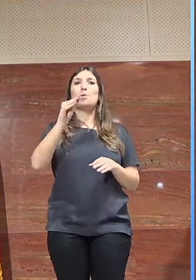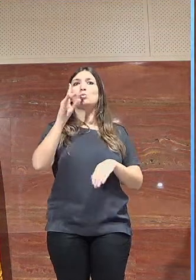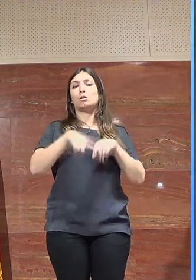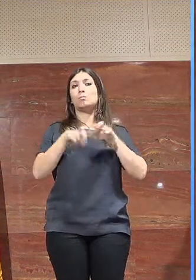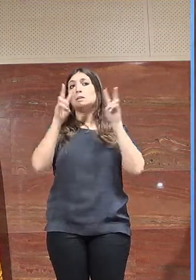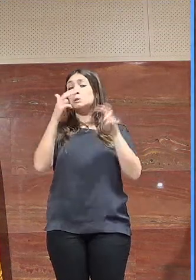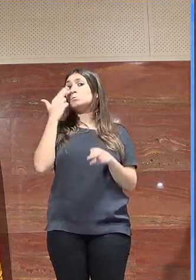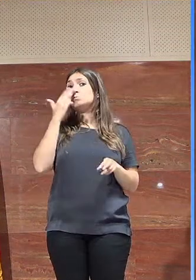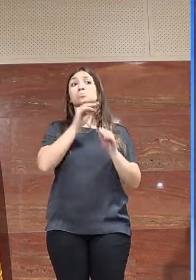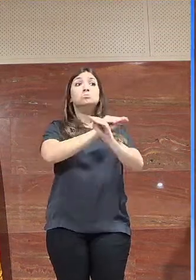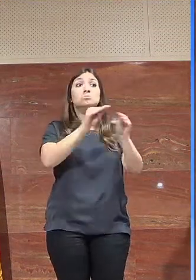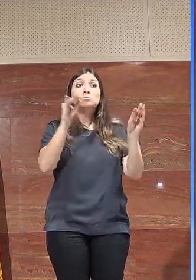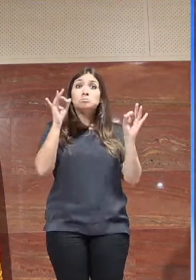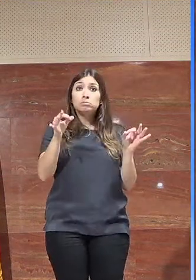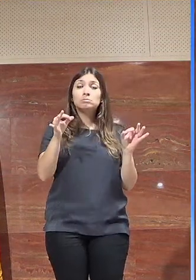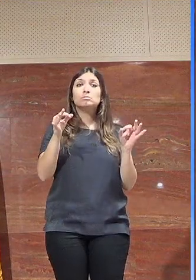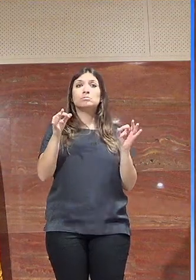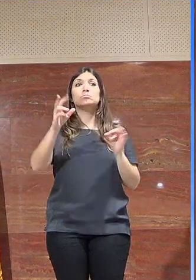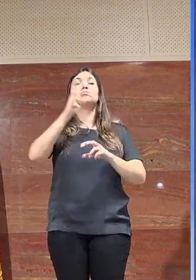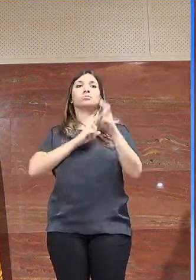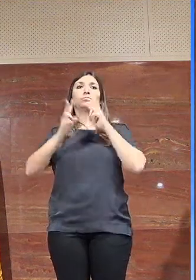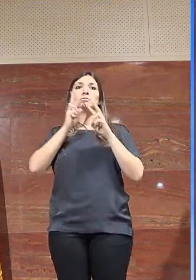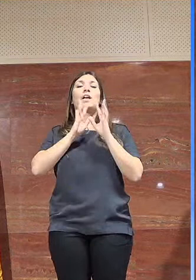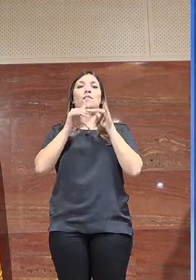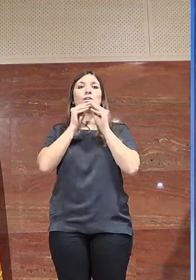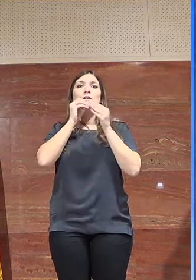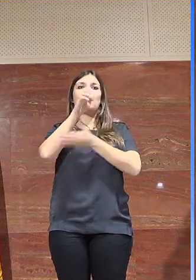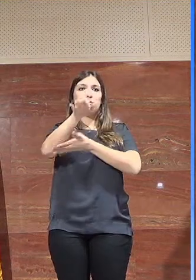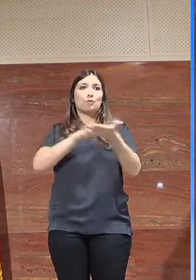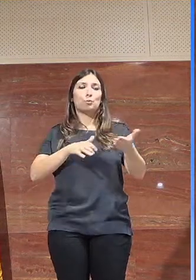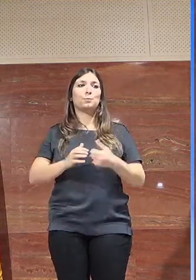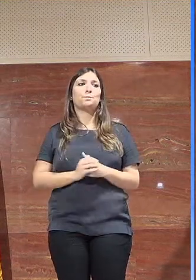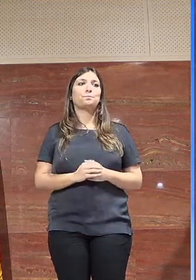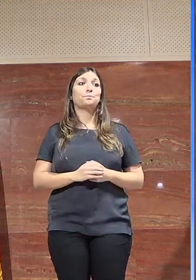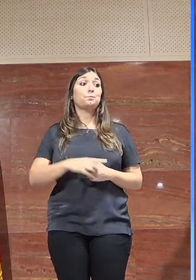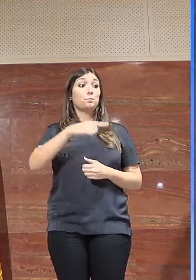consideramos de interés, y da lugar a informes como este. El informe